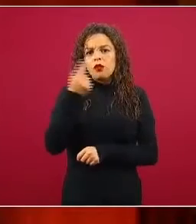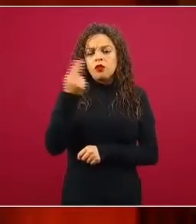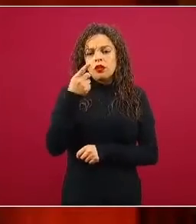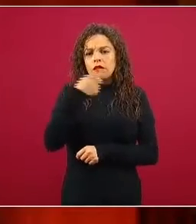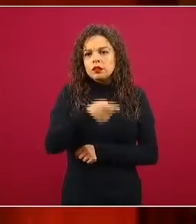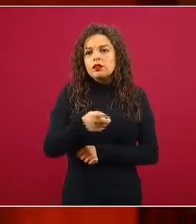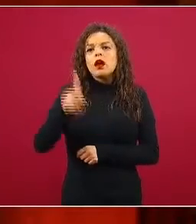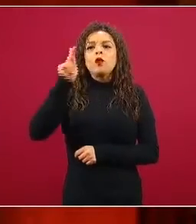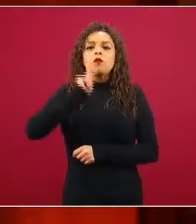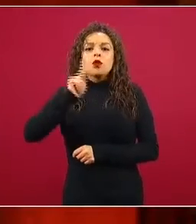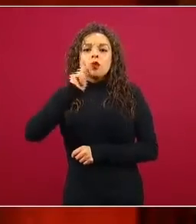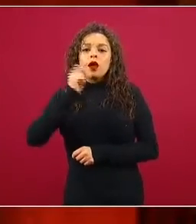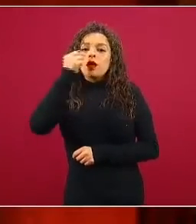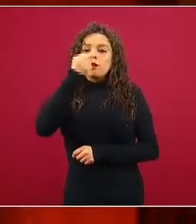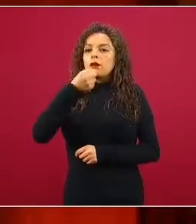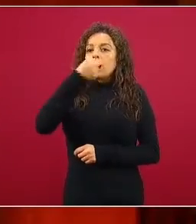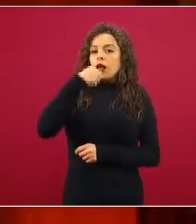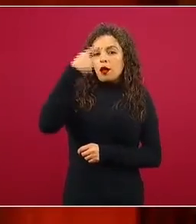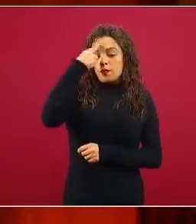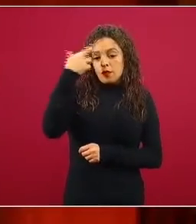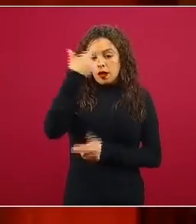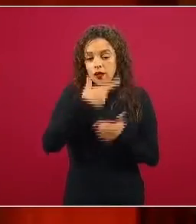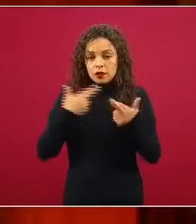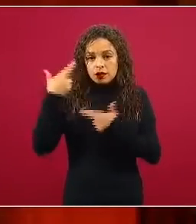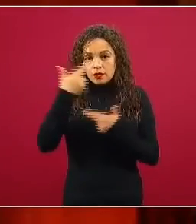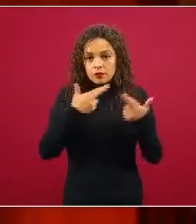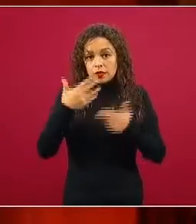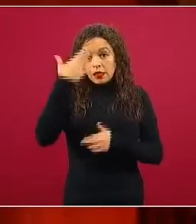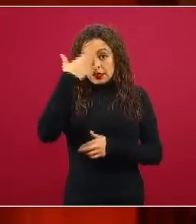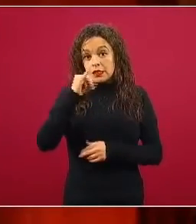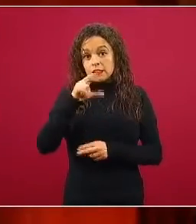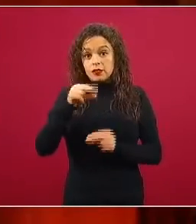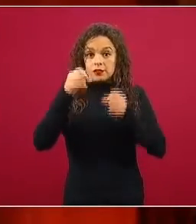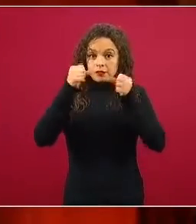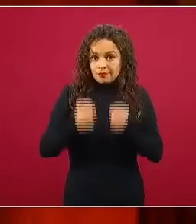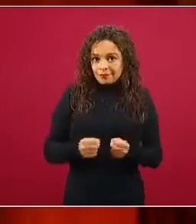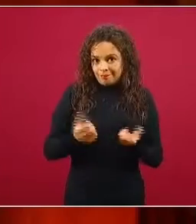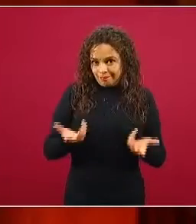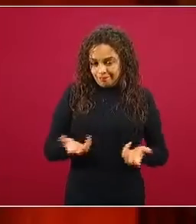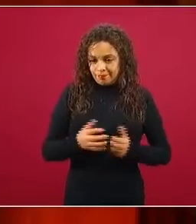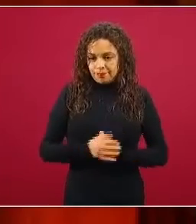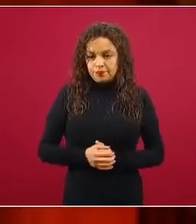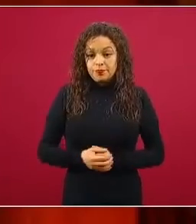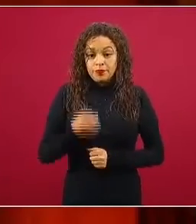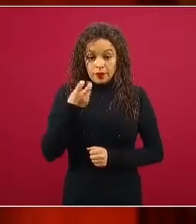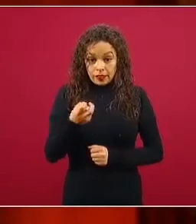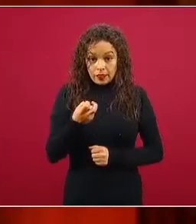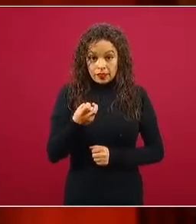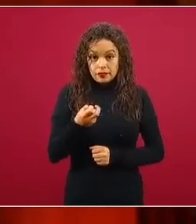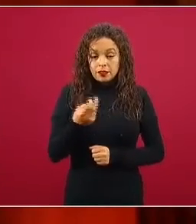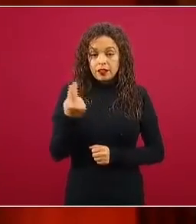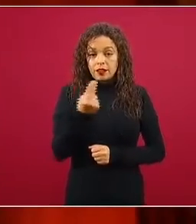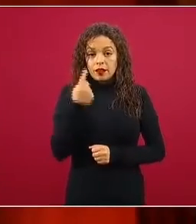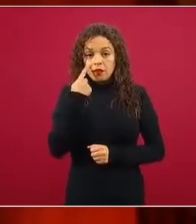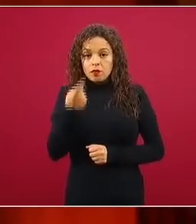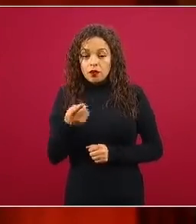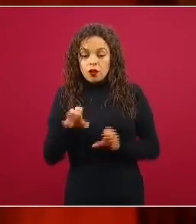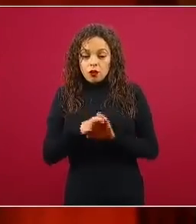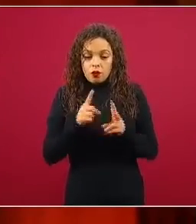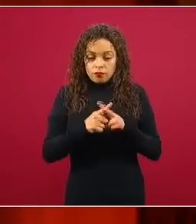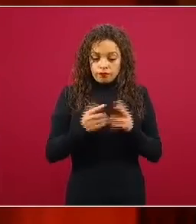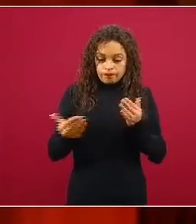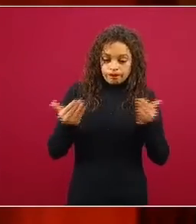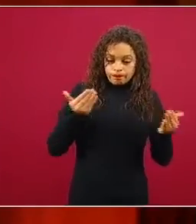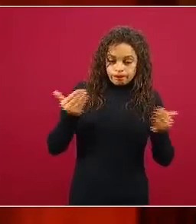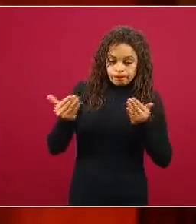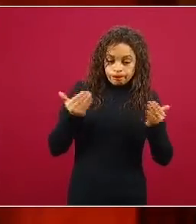prueba diagnóstica, por lo tanto el modelo pretende en su momento poder estimar cuántas de estas personas que están teniendo